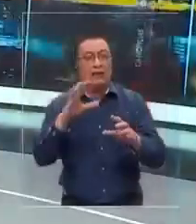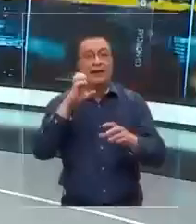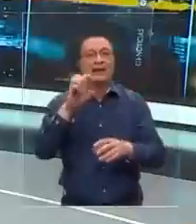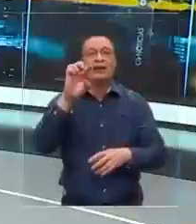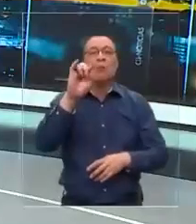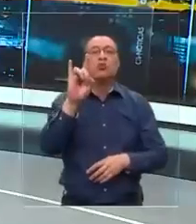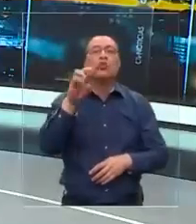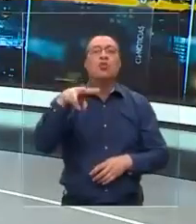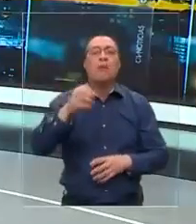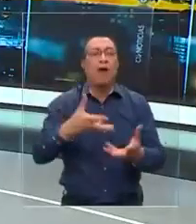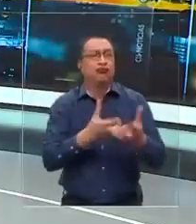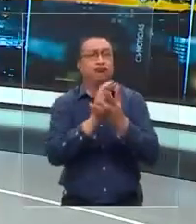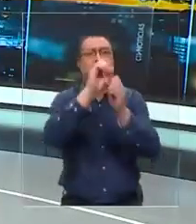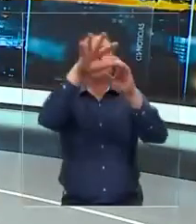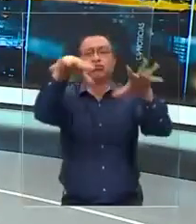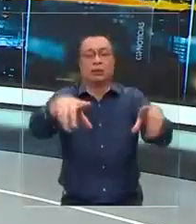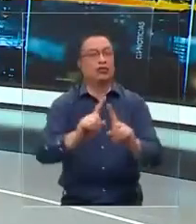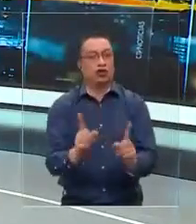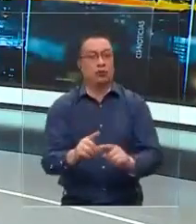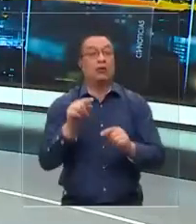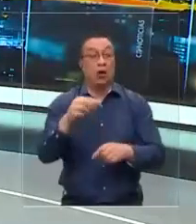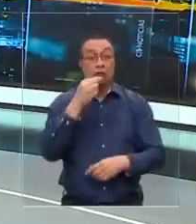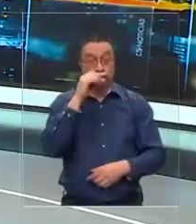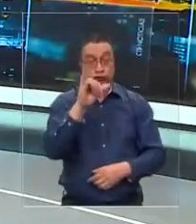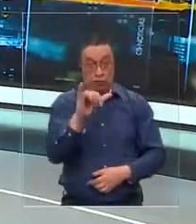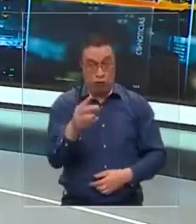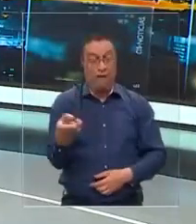de procedimientos. Perfecto, vamos a volver contigo en cualquier